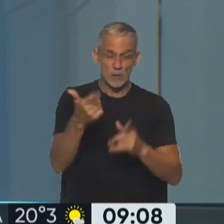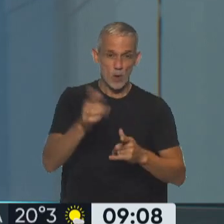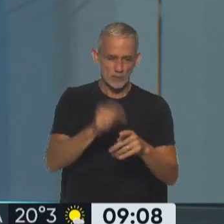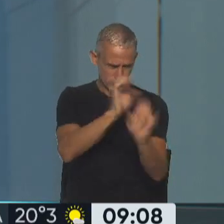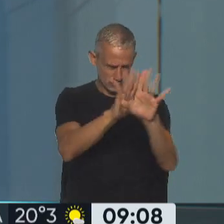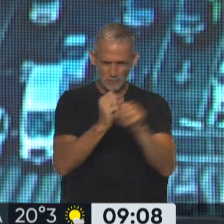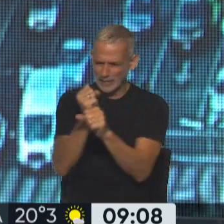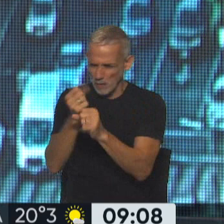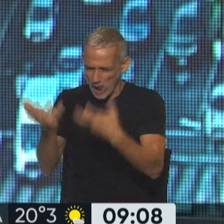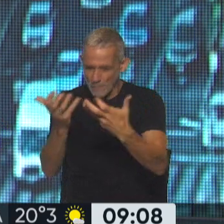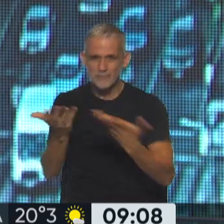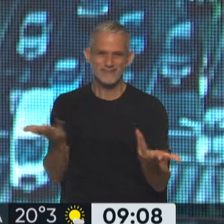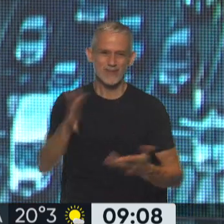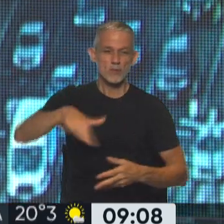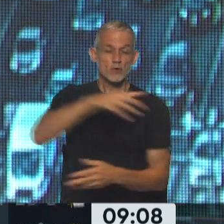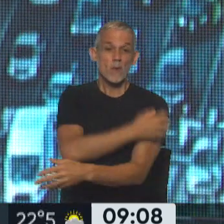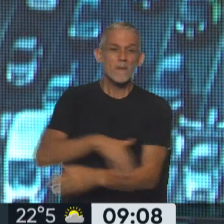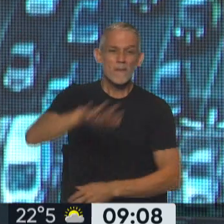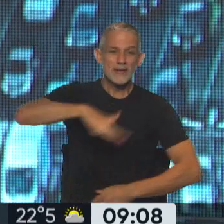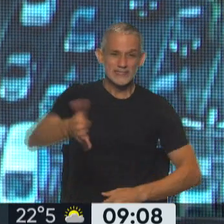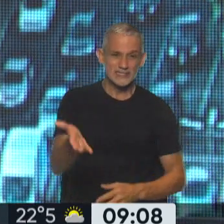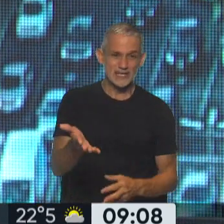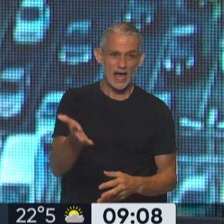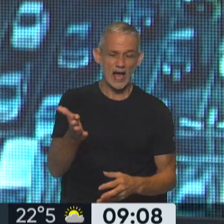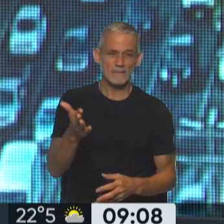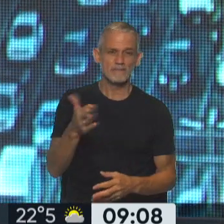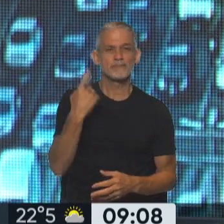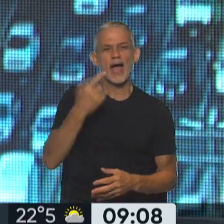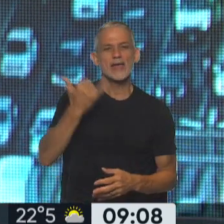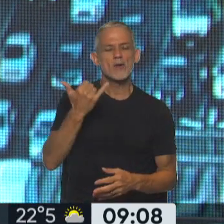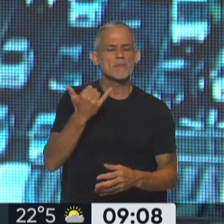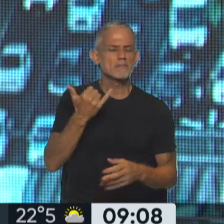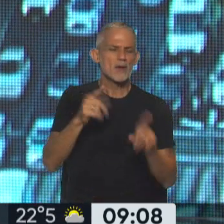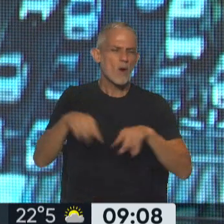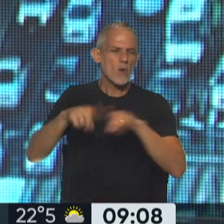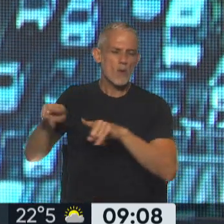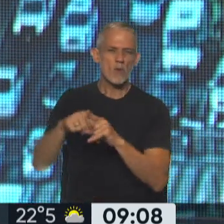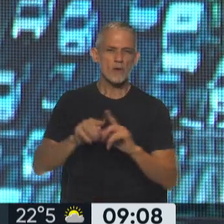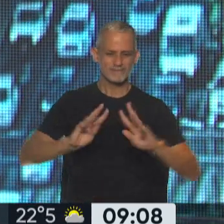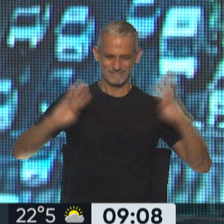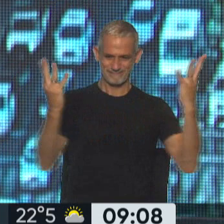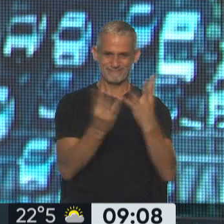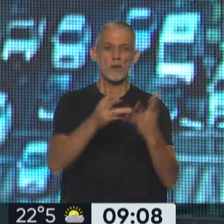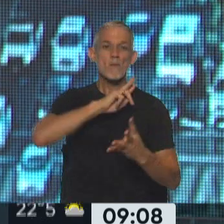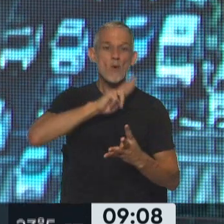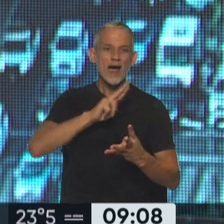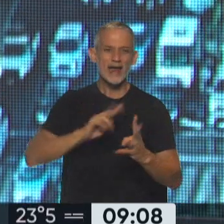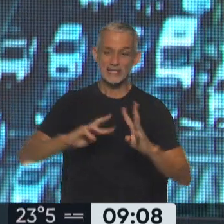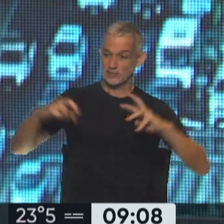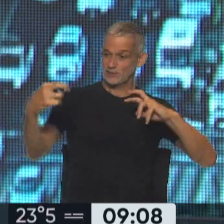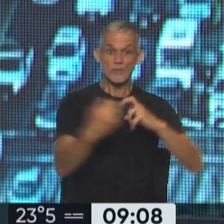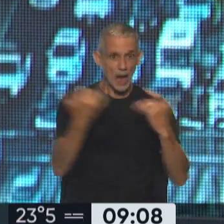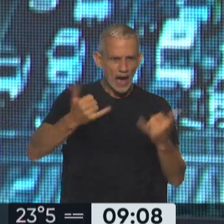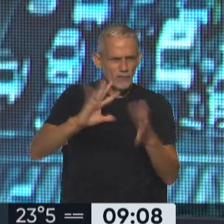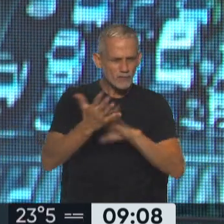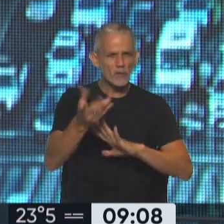Sí, el feminismo villero nosotros tenemos como un gran ritual que tiene que ver en las rondas, ¿no? Las rondas de mujeres, tenemos varios